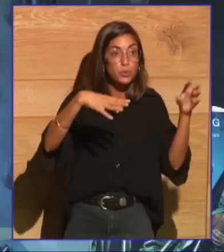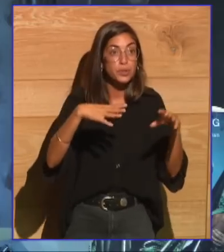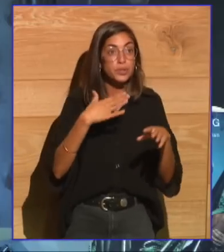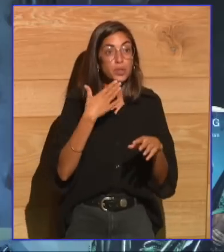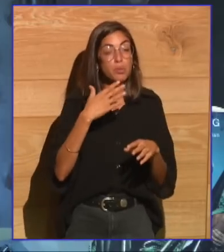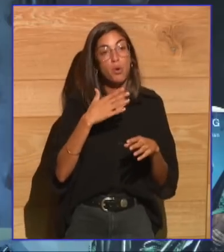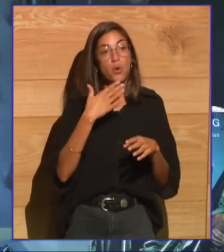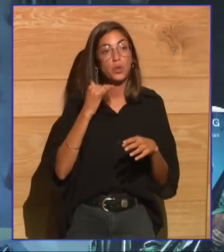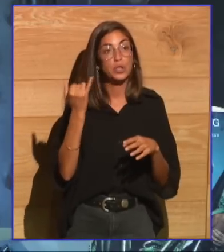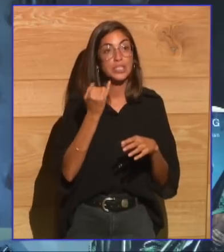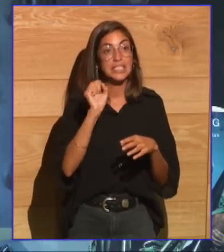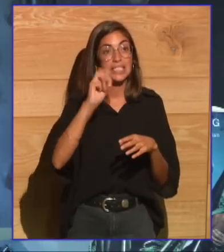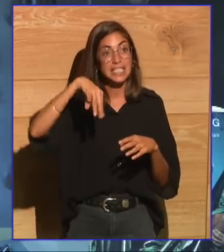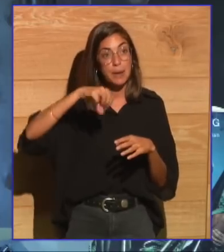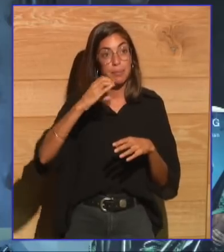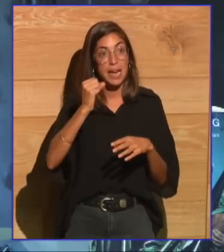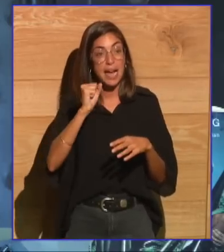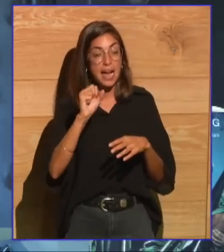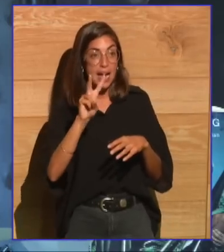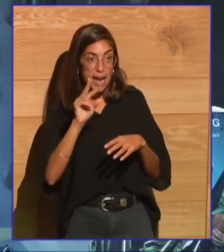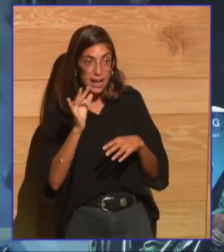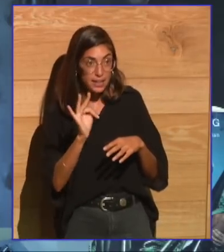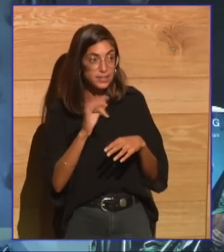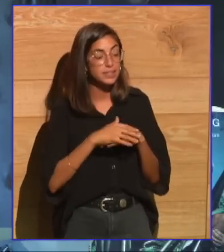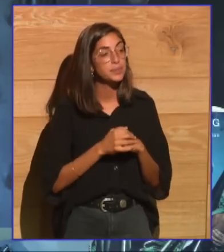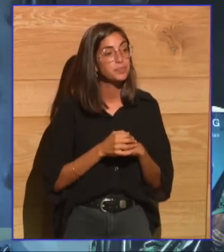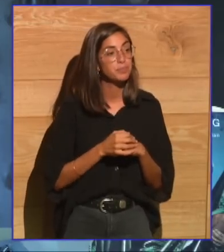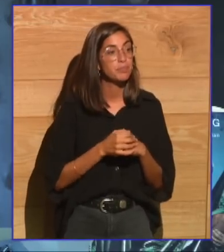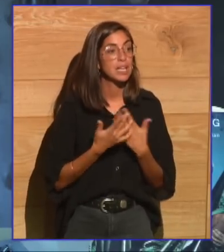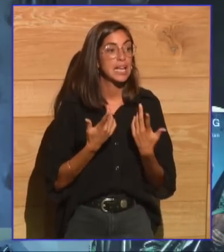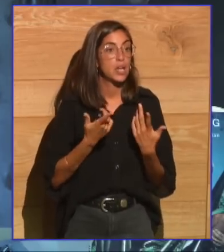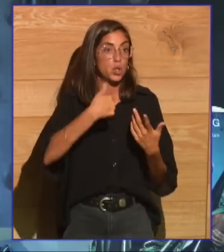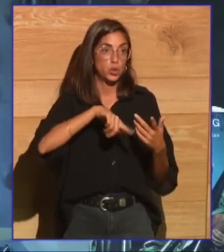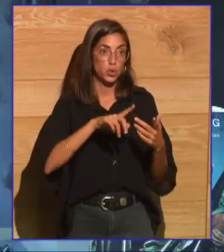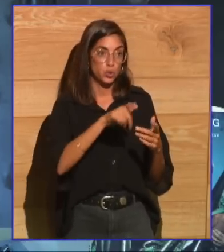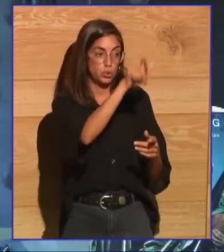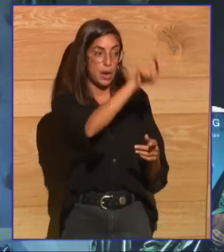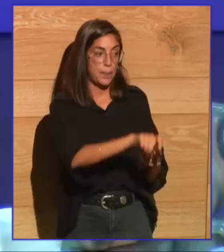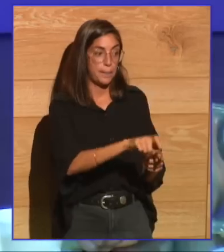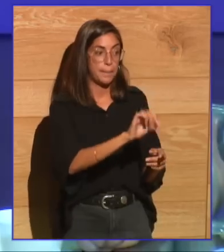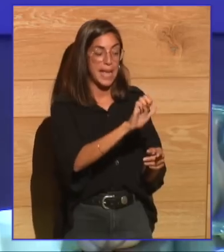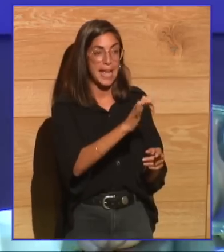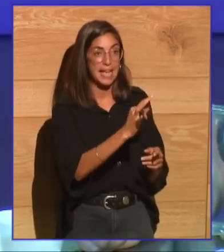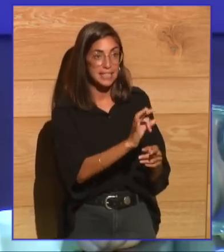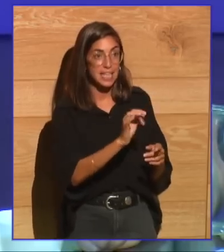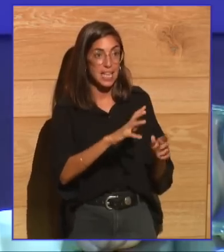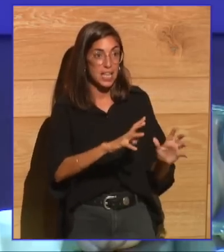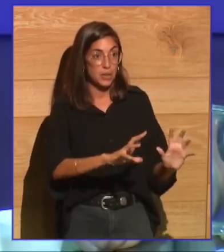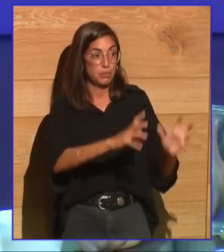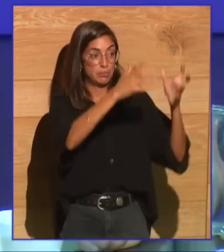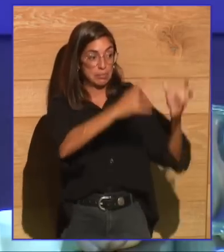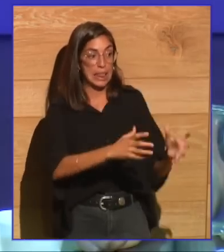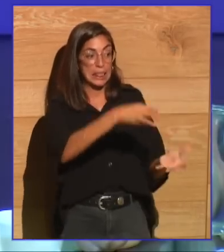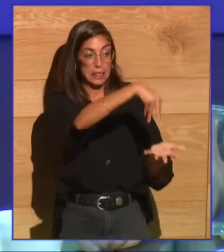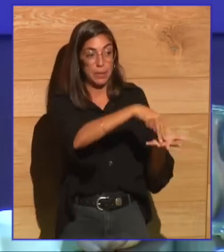jumpcut la primera es que vemos que vemos al de verdad el grito que pega el dicho